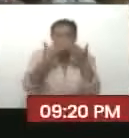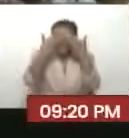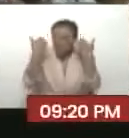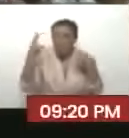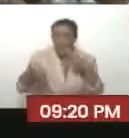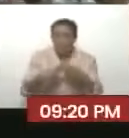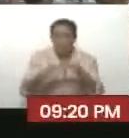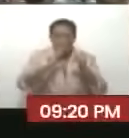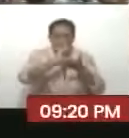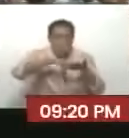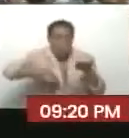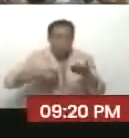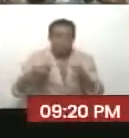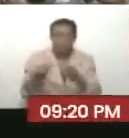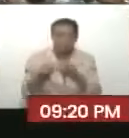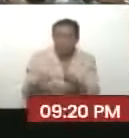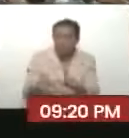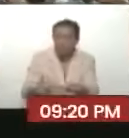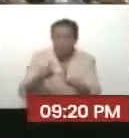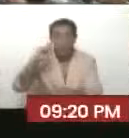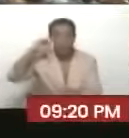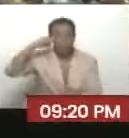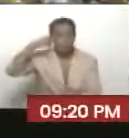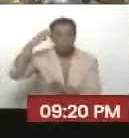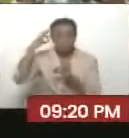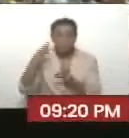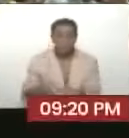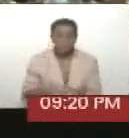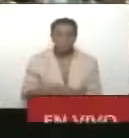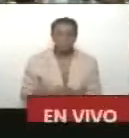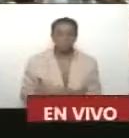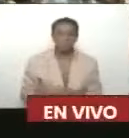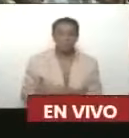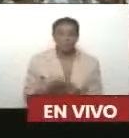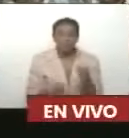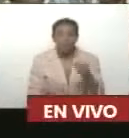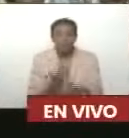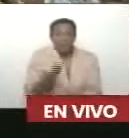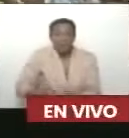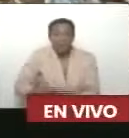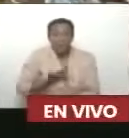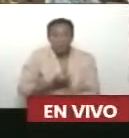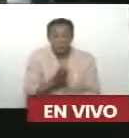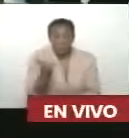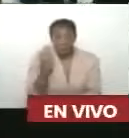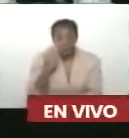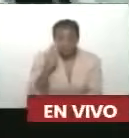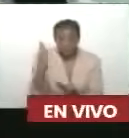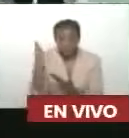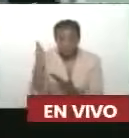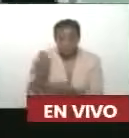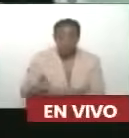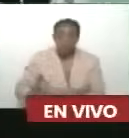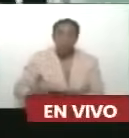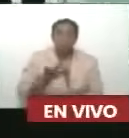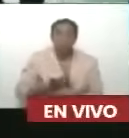muchas gracias. Para que ustedes vean, ¿ves? Entonces es fundamental,